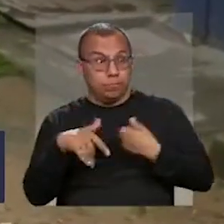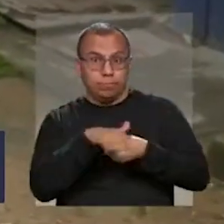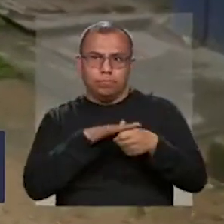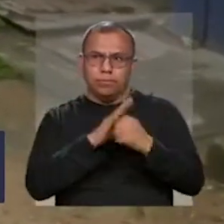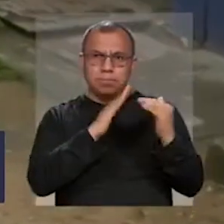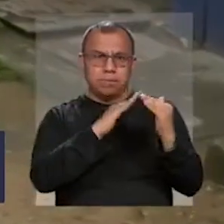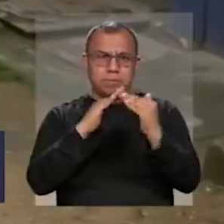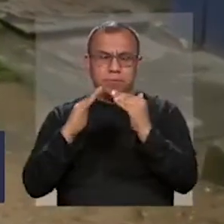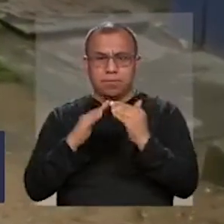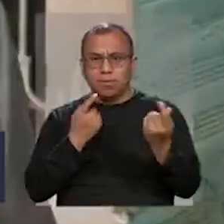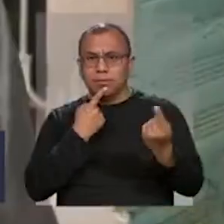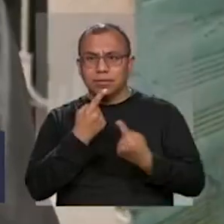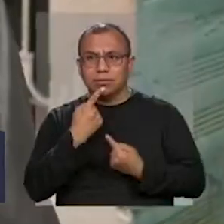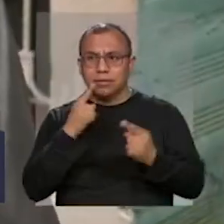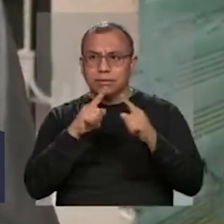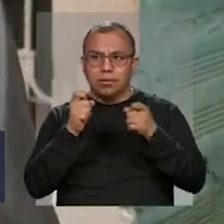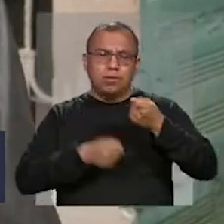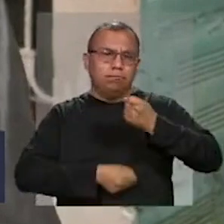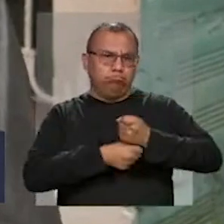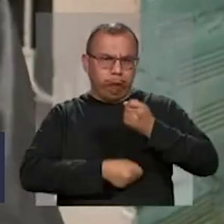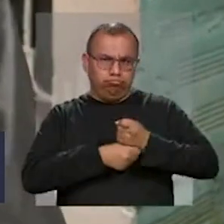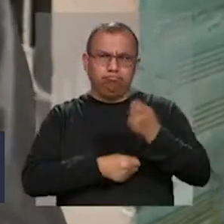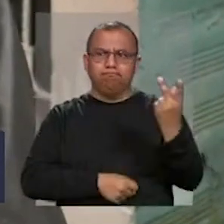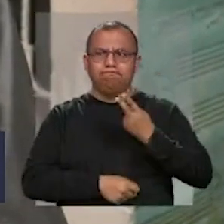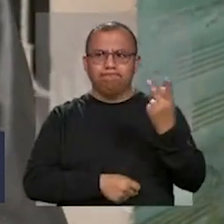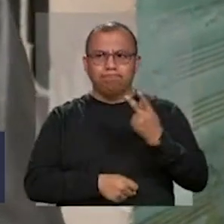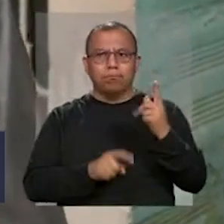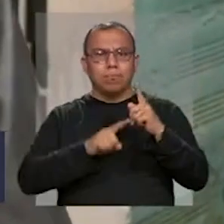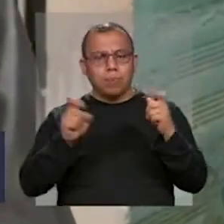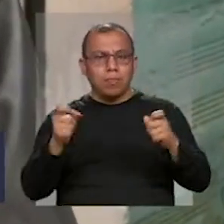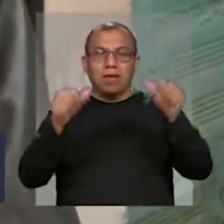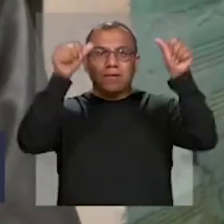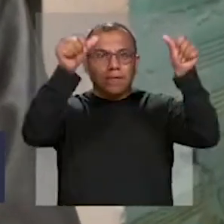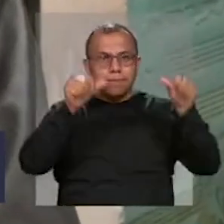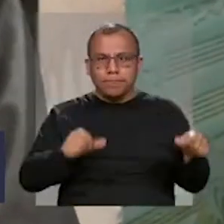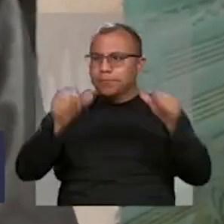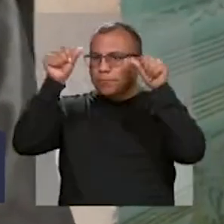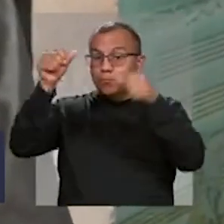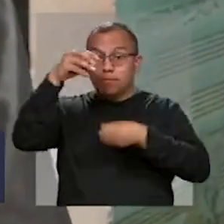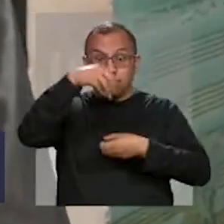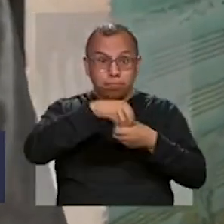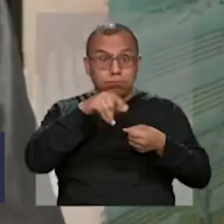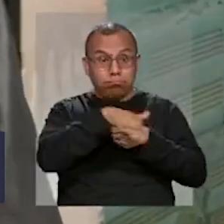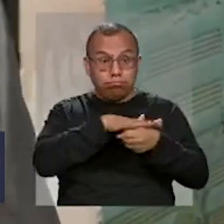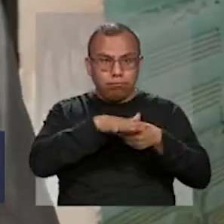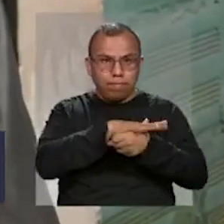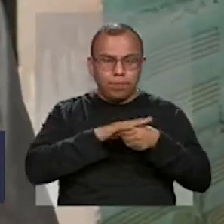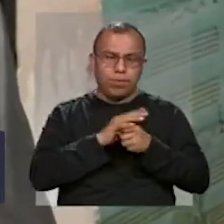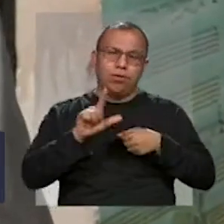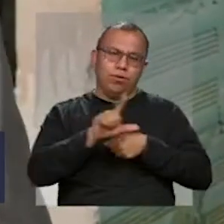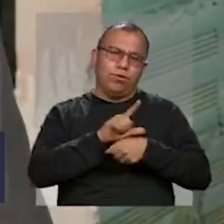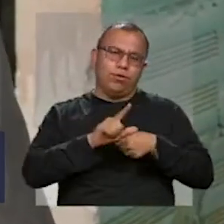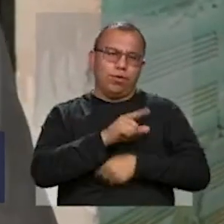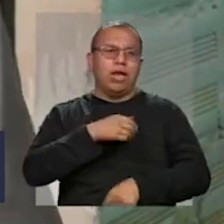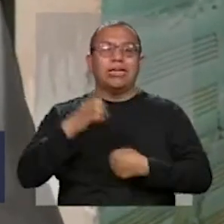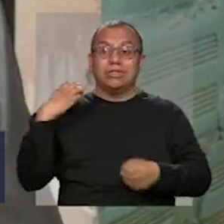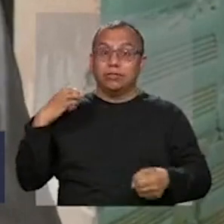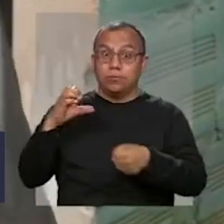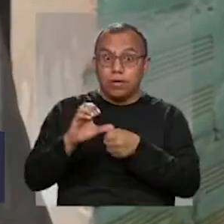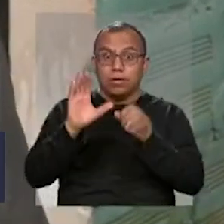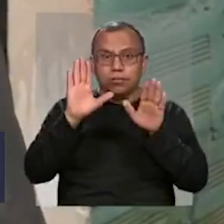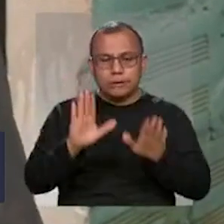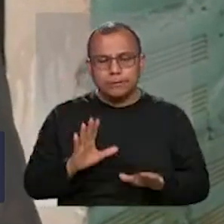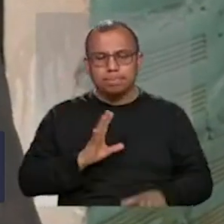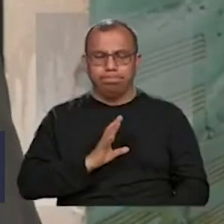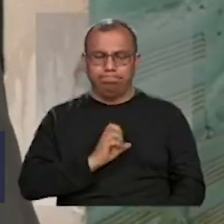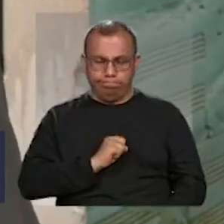vecinos mencionan que... Yo trabajaba con ella ayudando a pegar afiches dentro del barrio Santo Domingo, en la localidad de Ciudad Bolívar, donde la